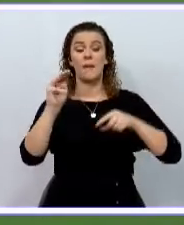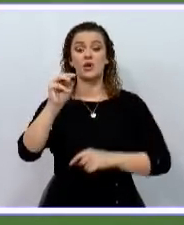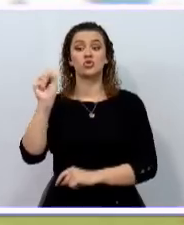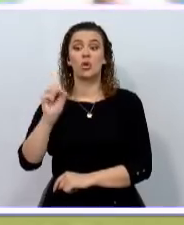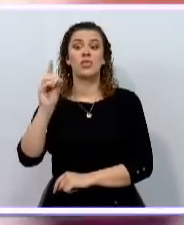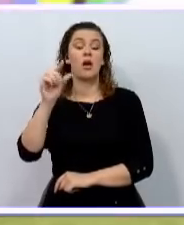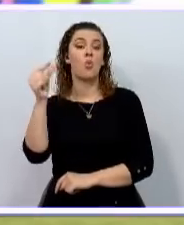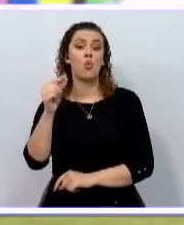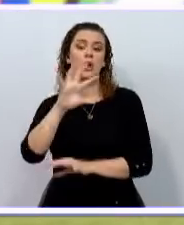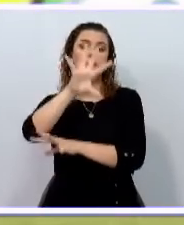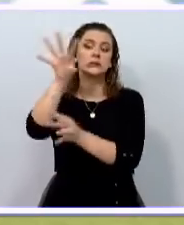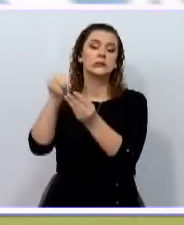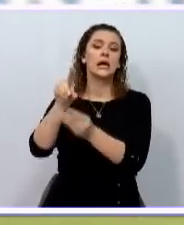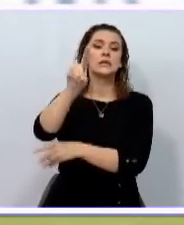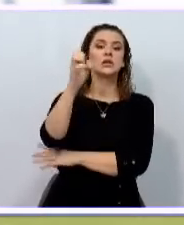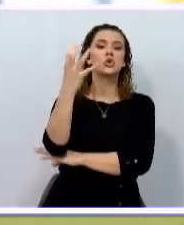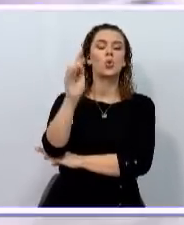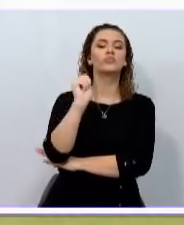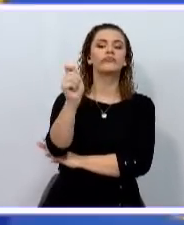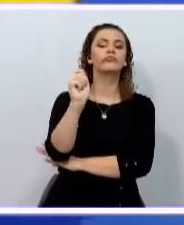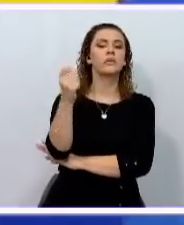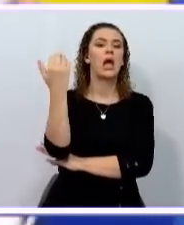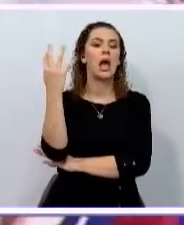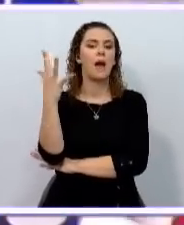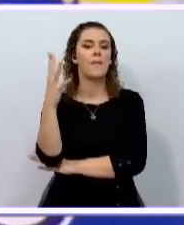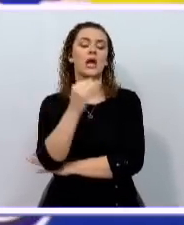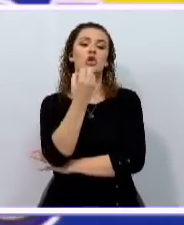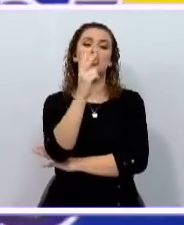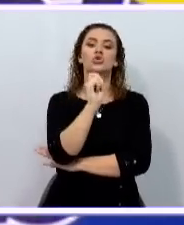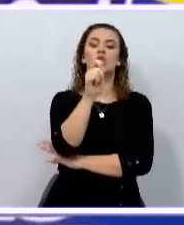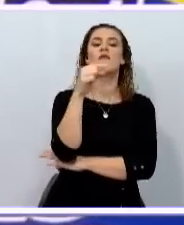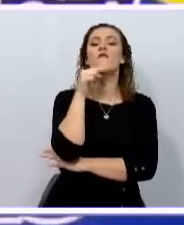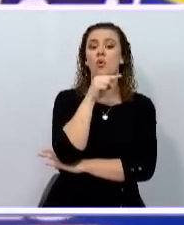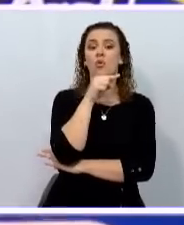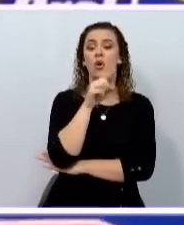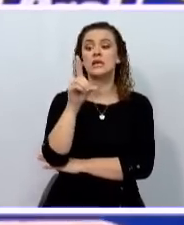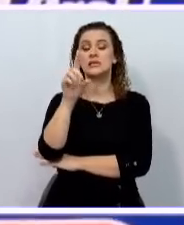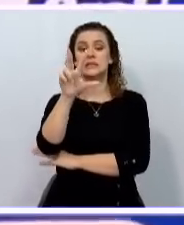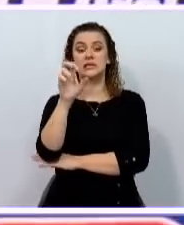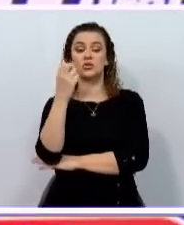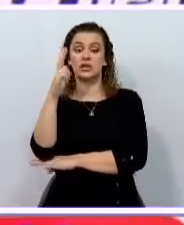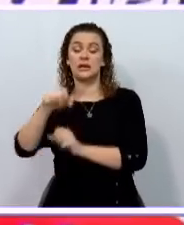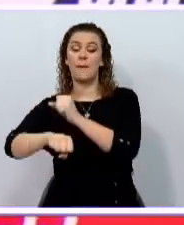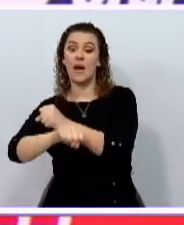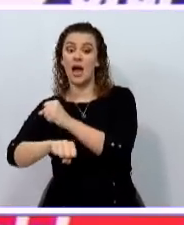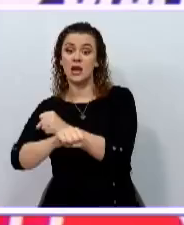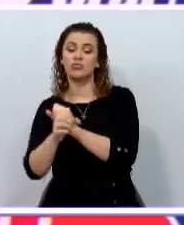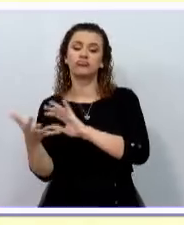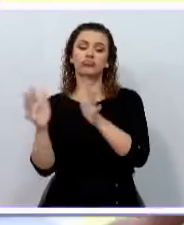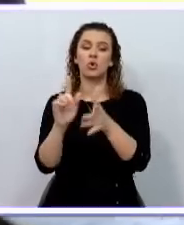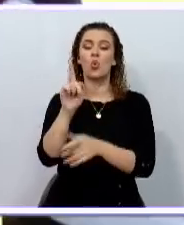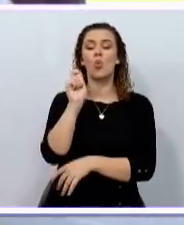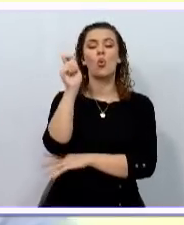Soto David Guzmán acumula 114 tarjetas amarillas y doce rojas en 313 partidos promediando